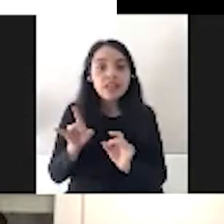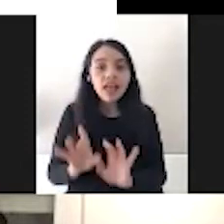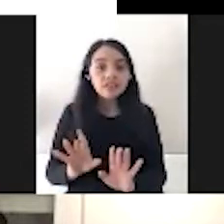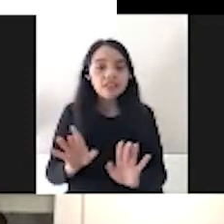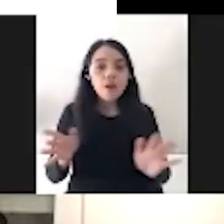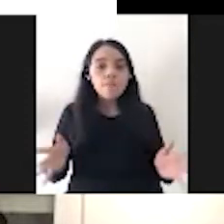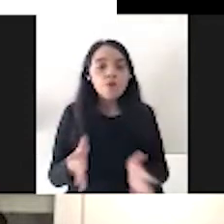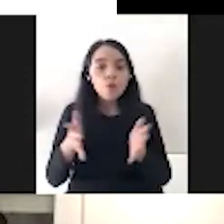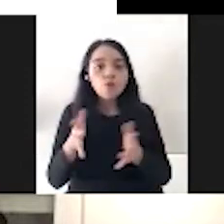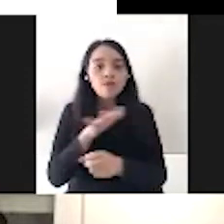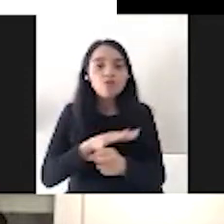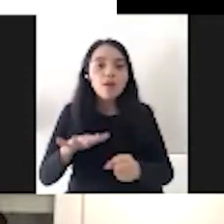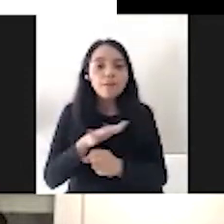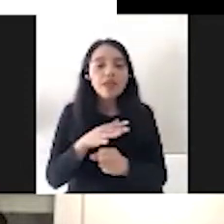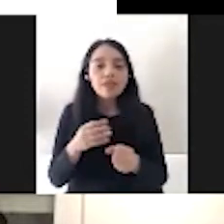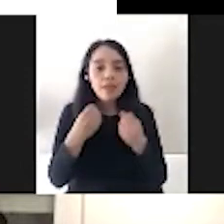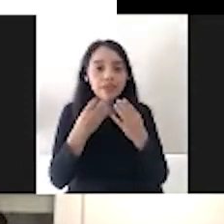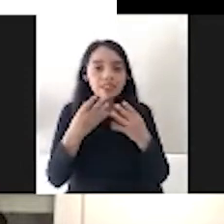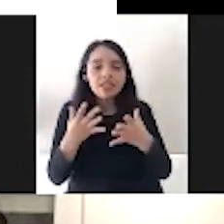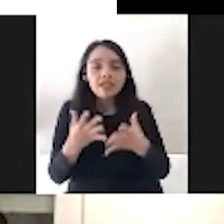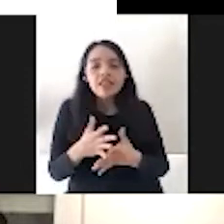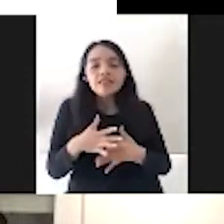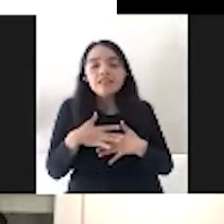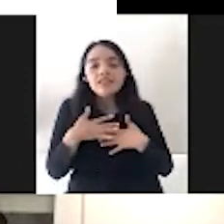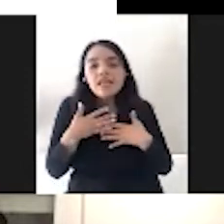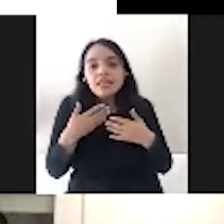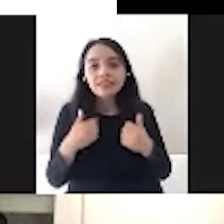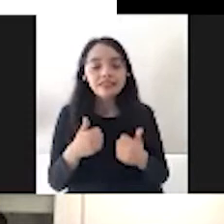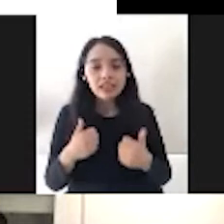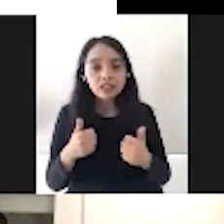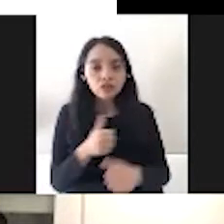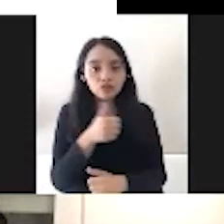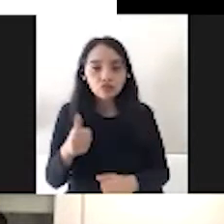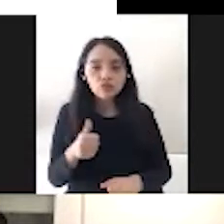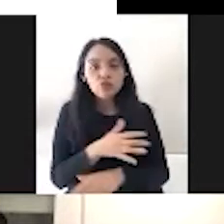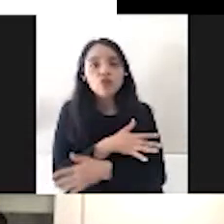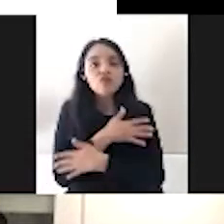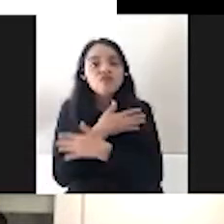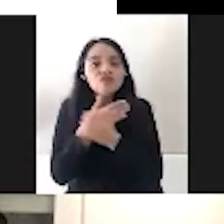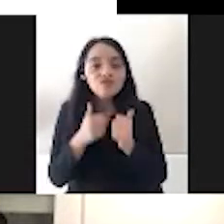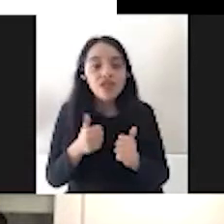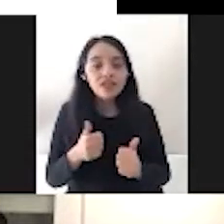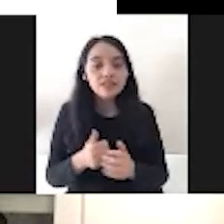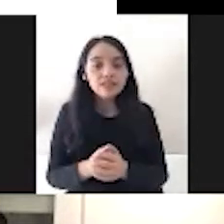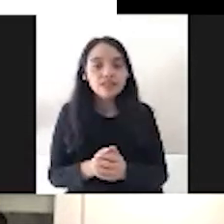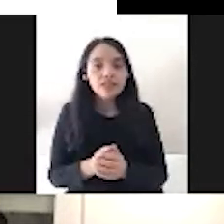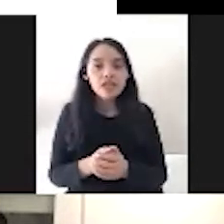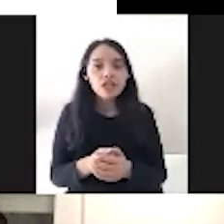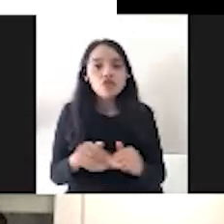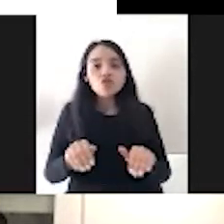aprendizaje enriquecedor en la que todos se sienten a gusto en una comunidad